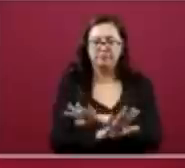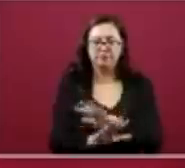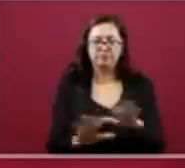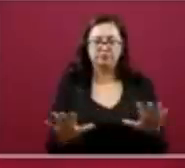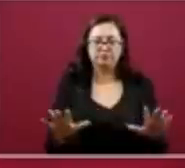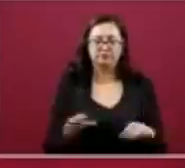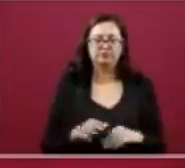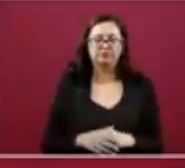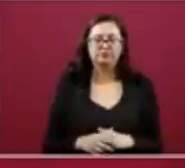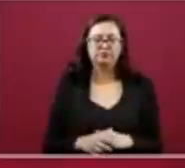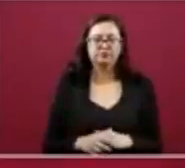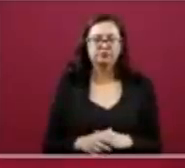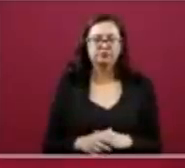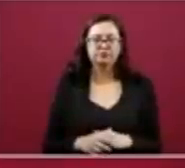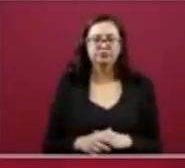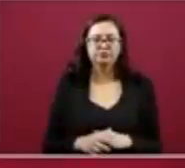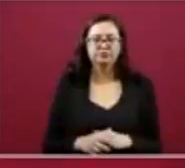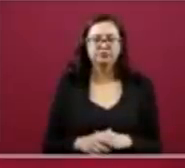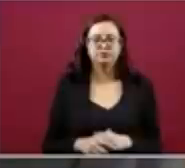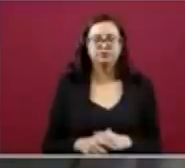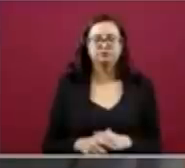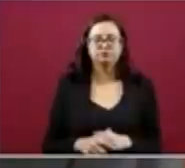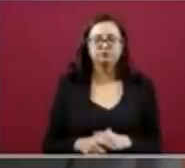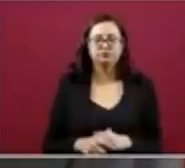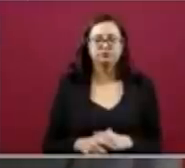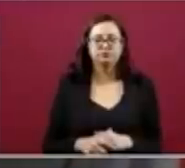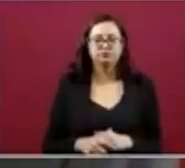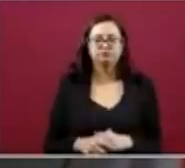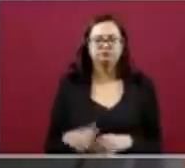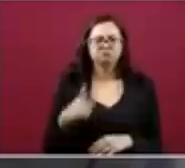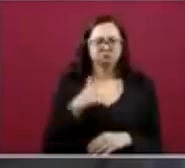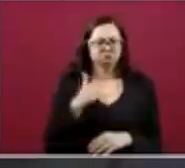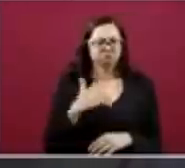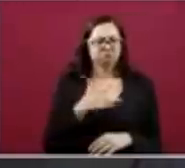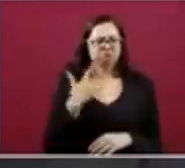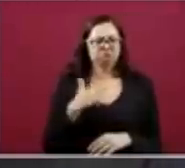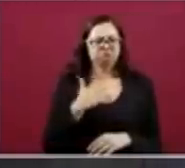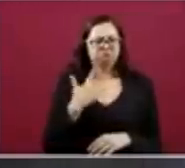y yo estoy muy